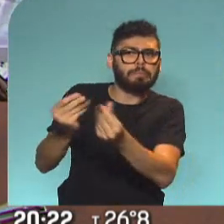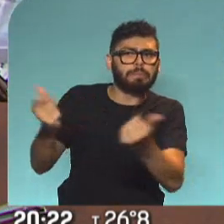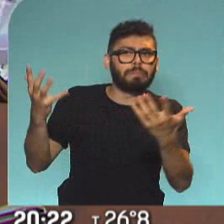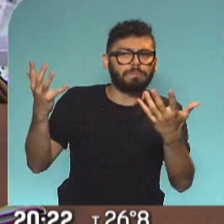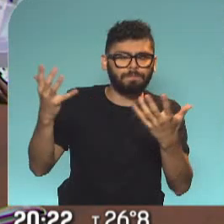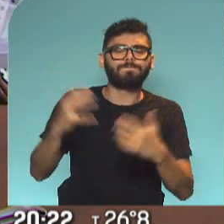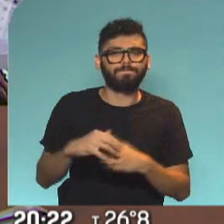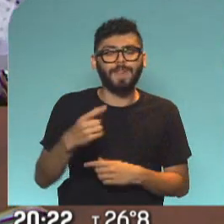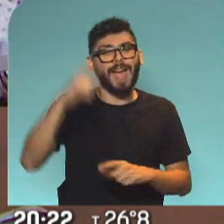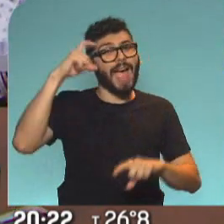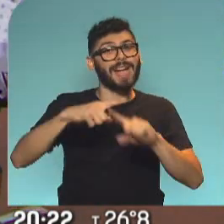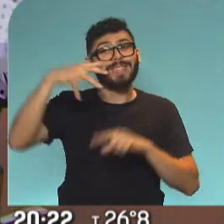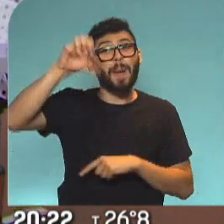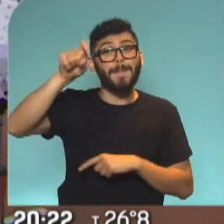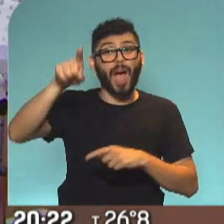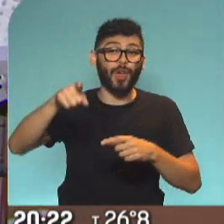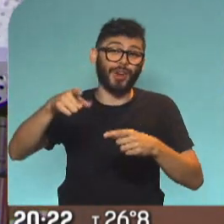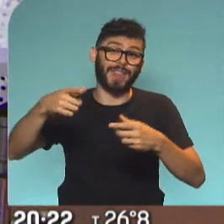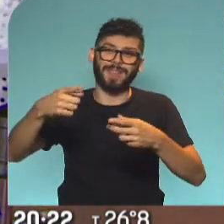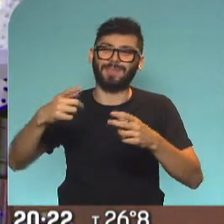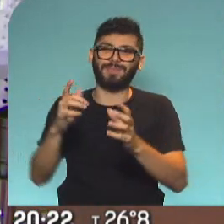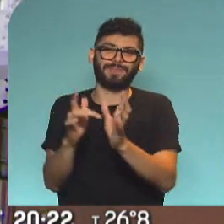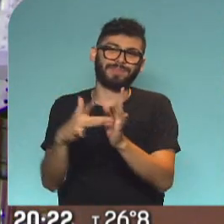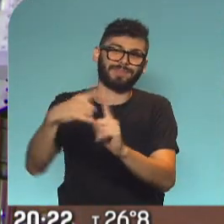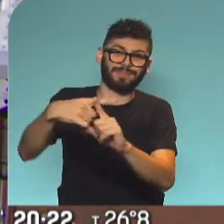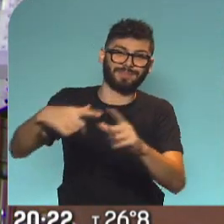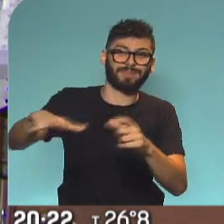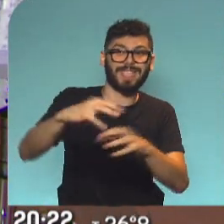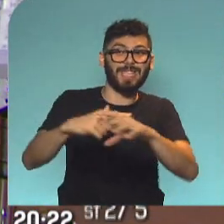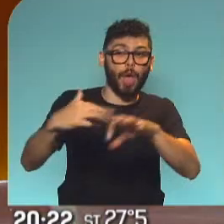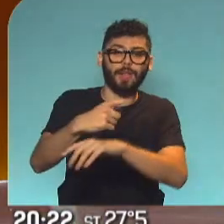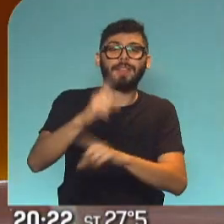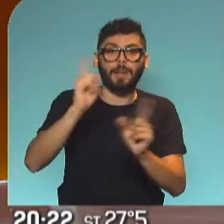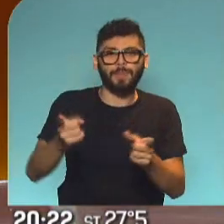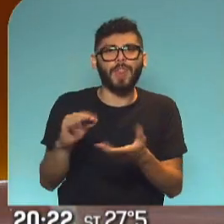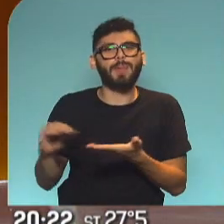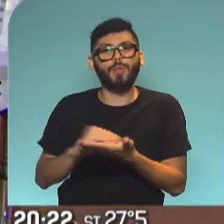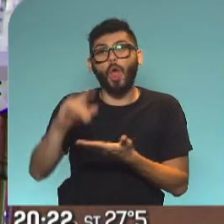ex embajador argentino en la Santa Sede y además es diputado nacional por el Frente de Todos por la Ciudad de Buenos Aires. Gracias. Gracias por acompañarnos.